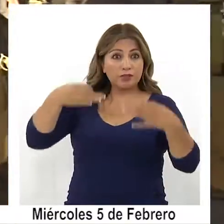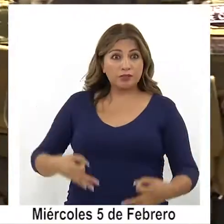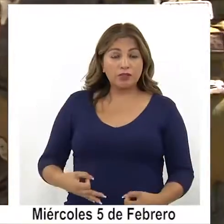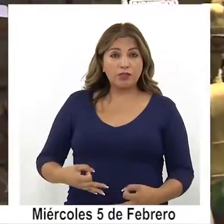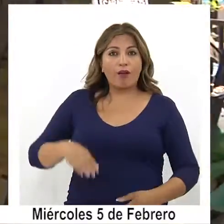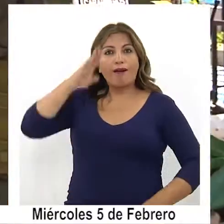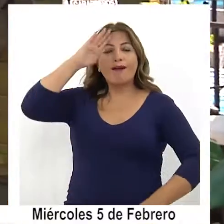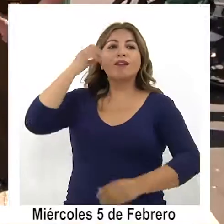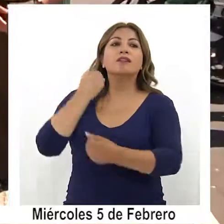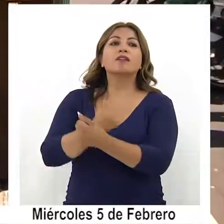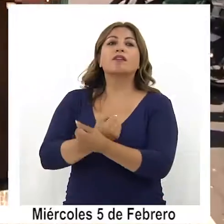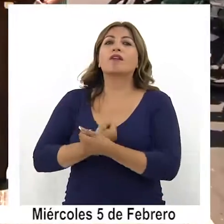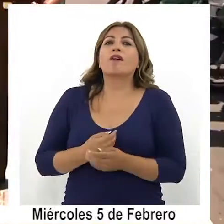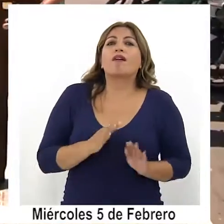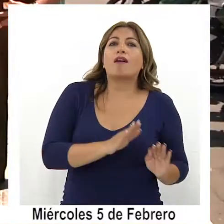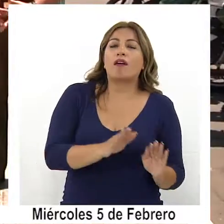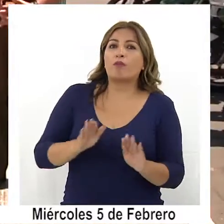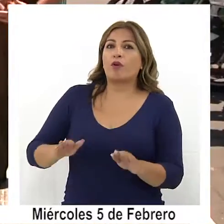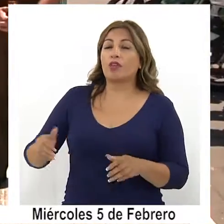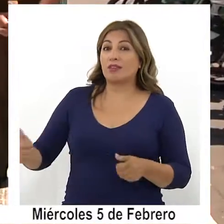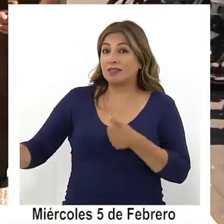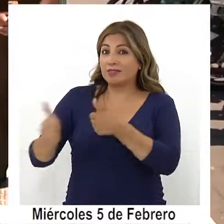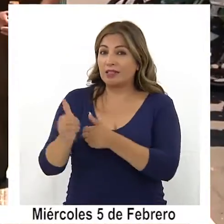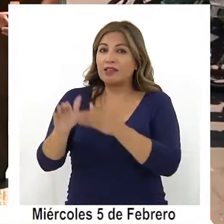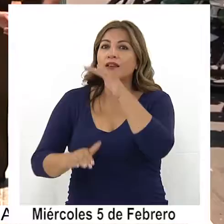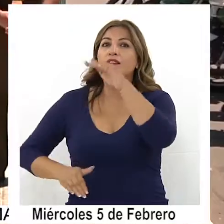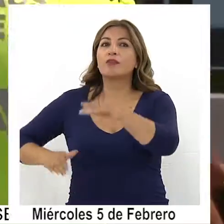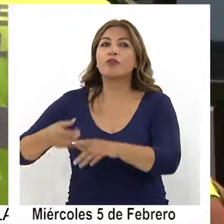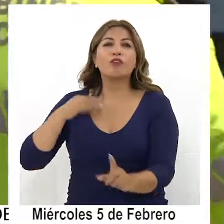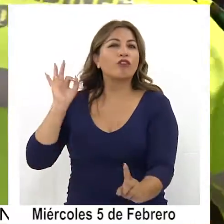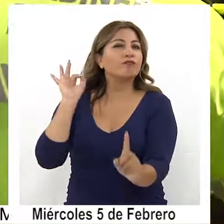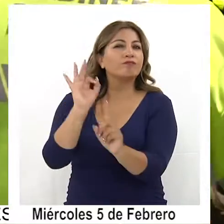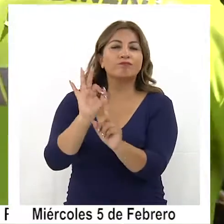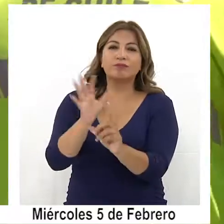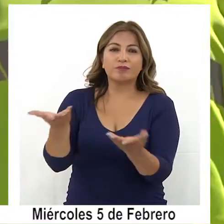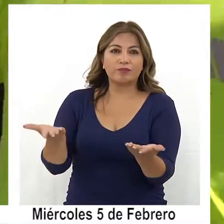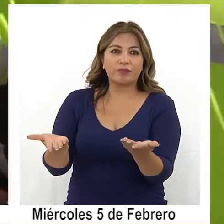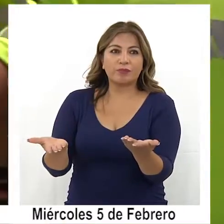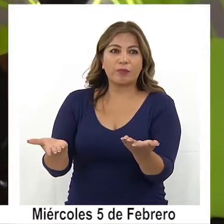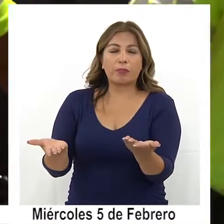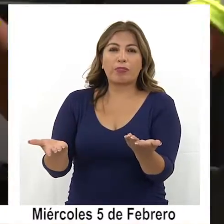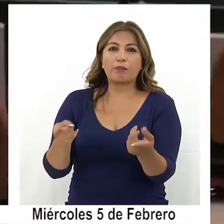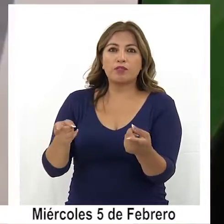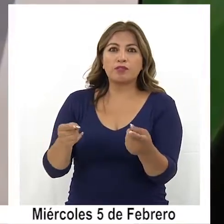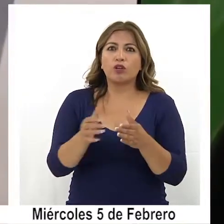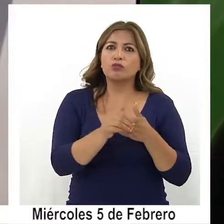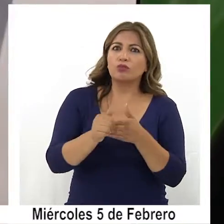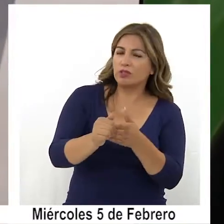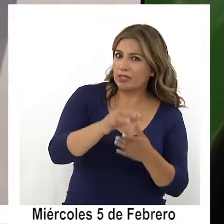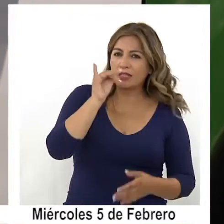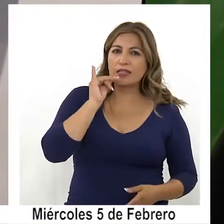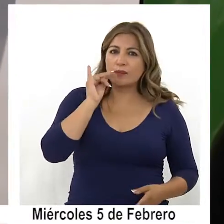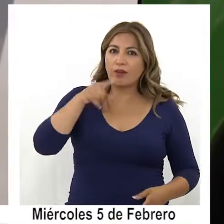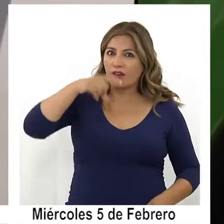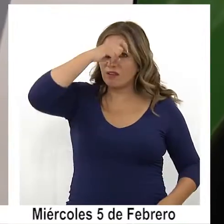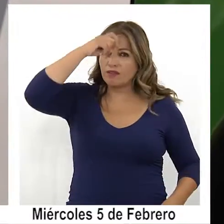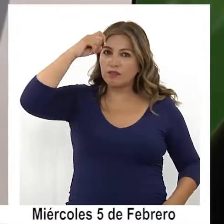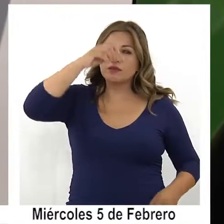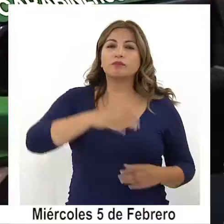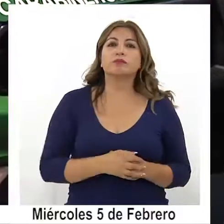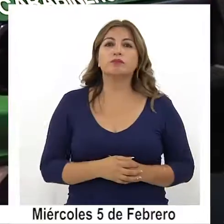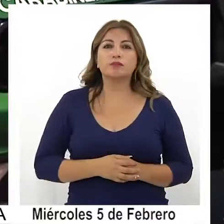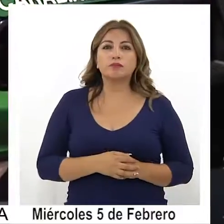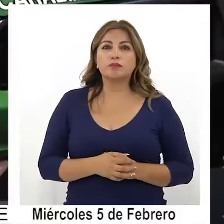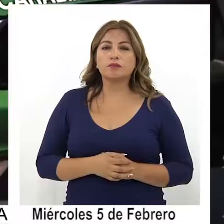de seguridad, Carabineros ha reforzado el borde costero con el fin de resguardar a los turistas e iquiqueños durante este